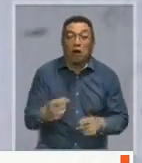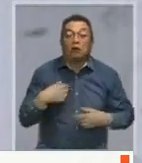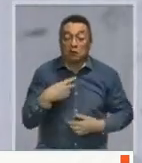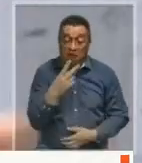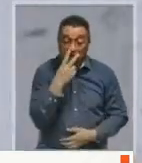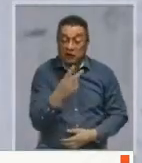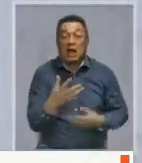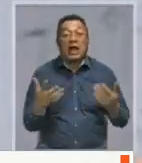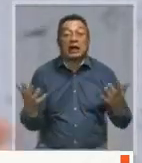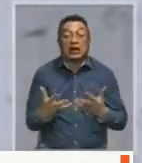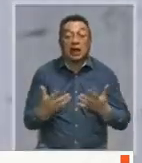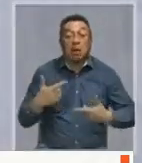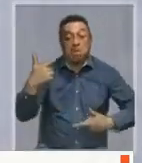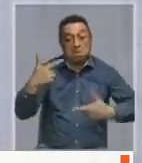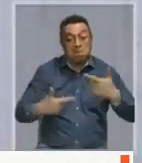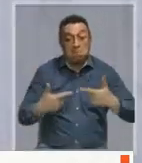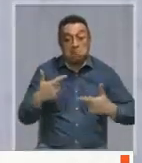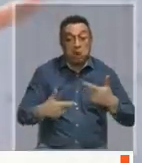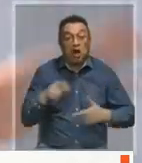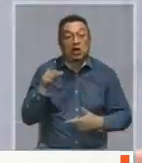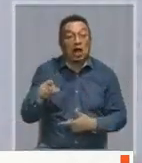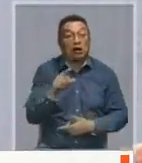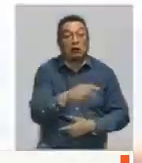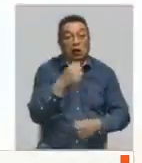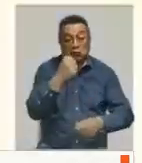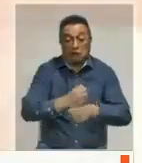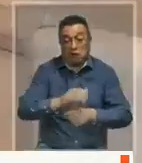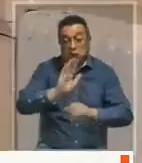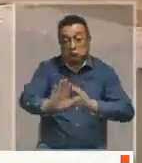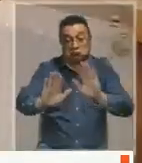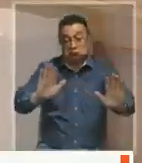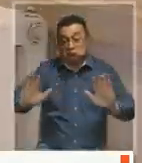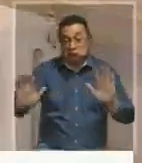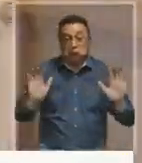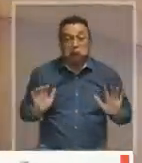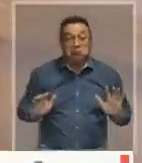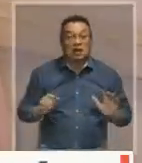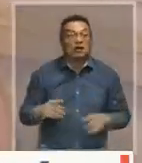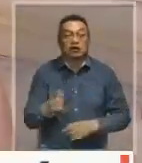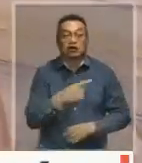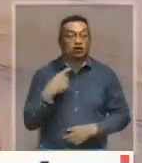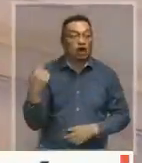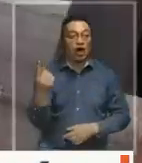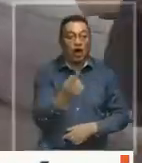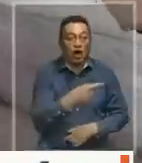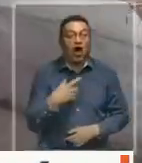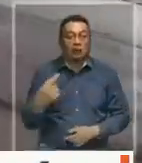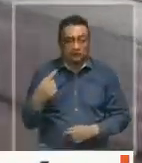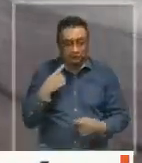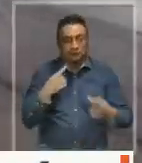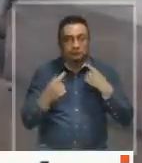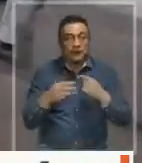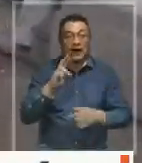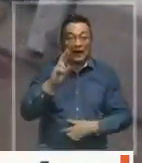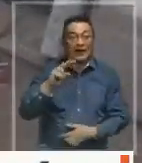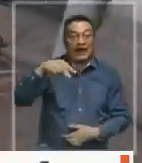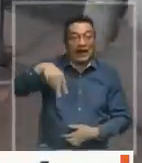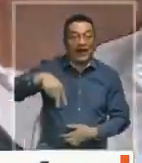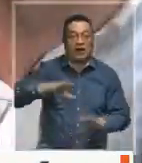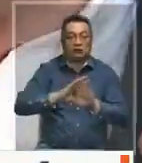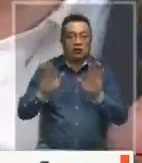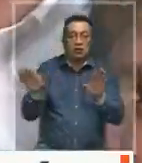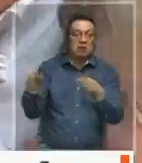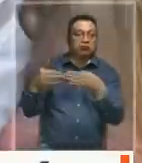que la política está haciendo su trabajo. En todos los sectores cuecenabas, Renovación Nacional cerró las